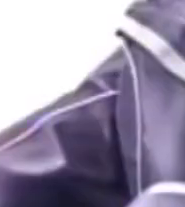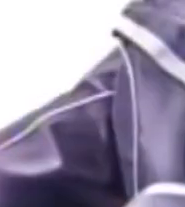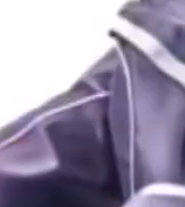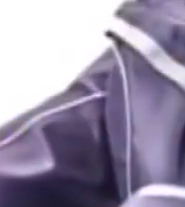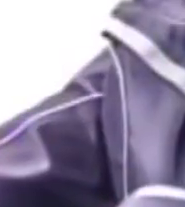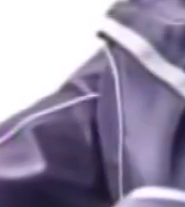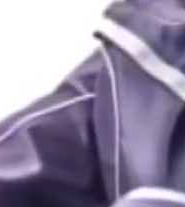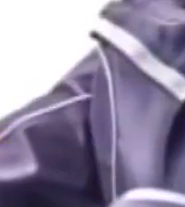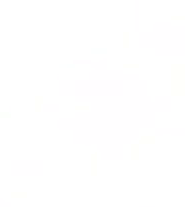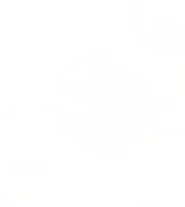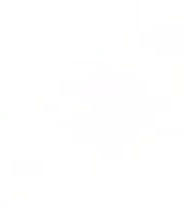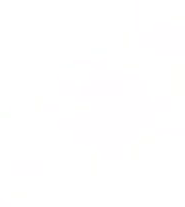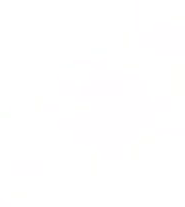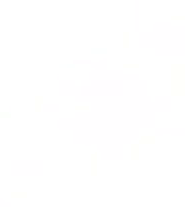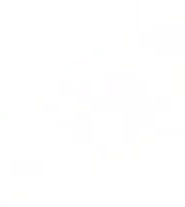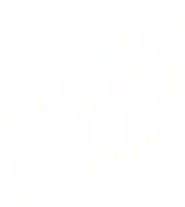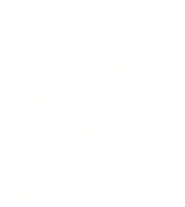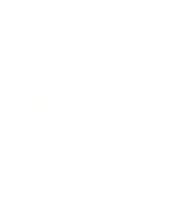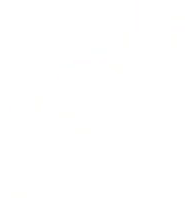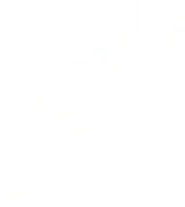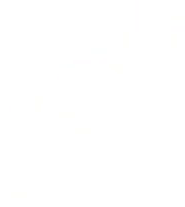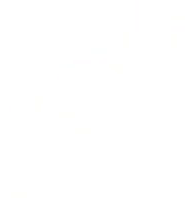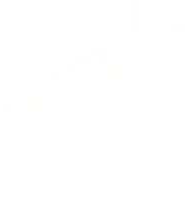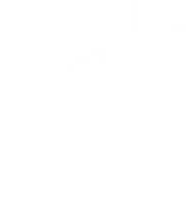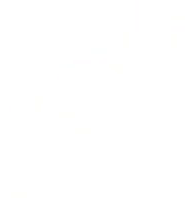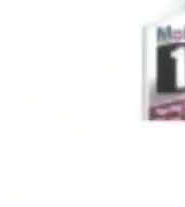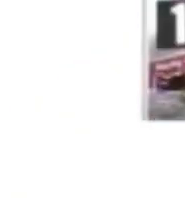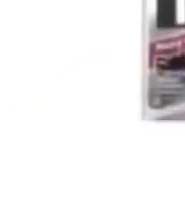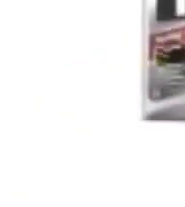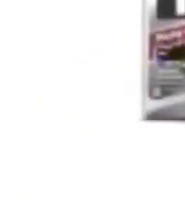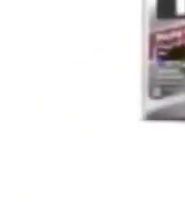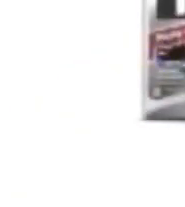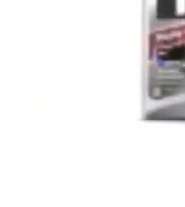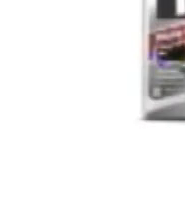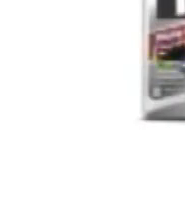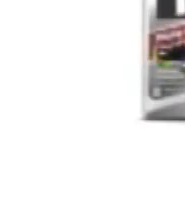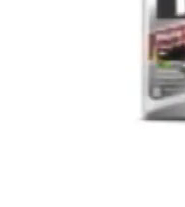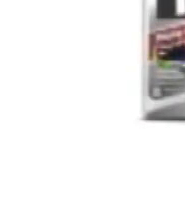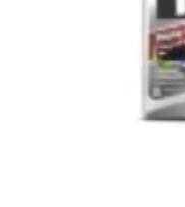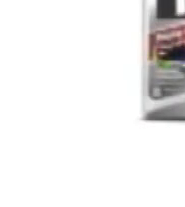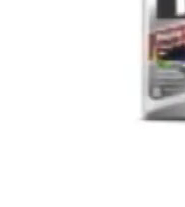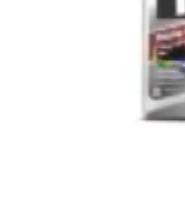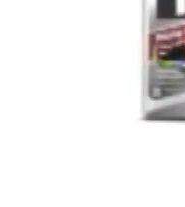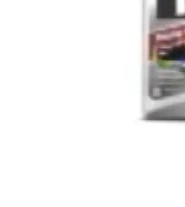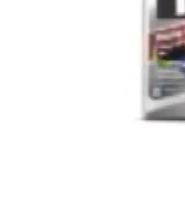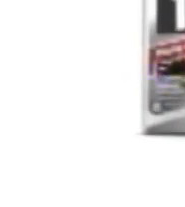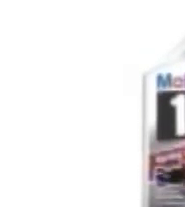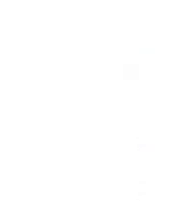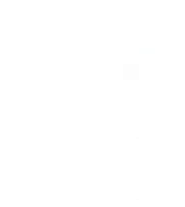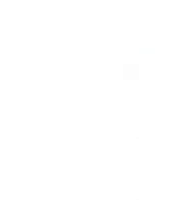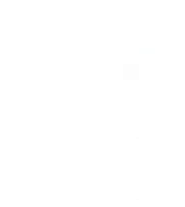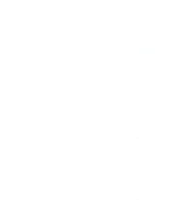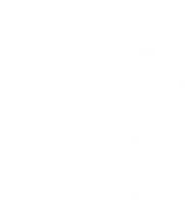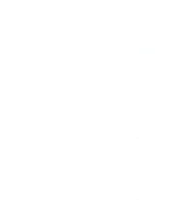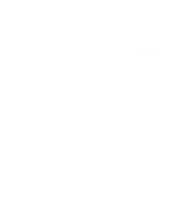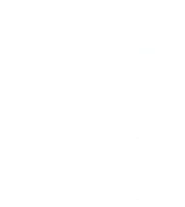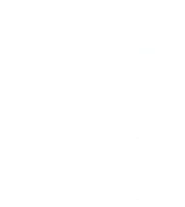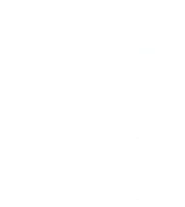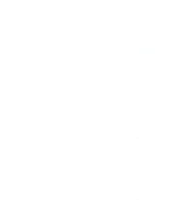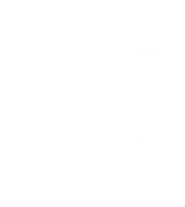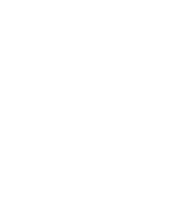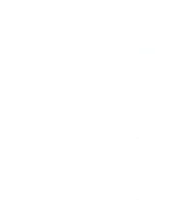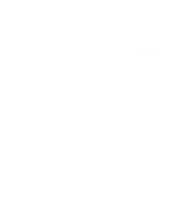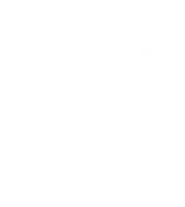tráfico o el cansancio. Cuando un imparable sube a su moto, nada lo detiene. Porque cuenta con la confianza y protección de Móvil 1 y Móvil Super. Somos